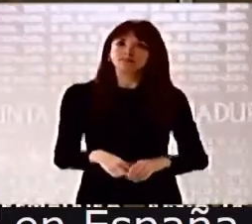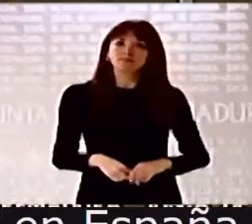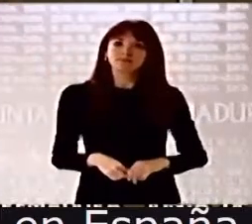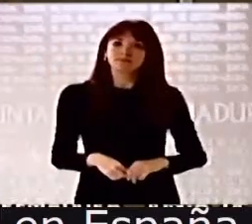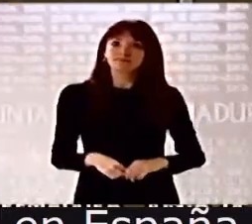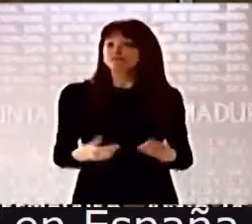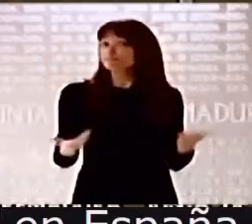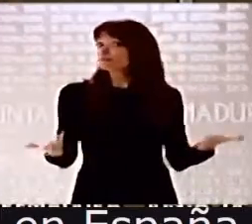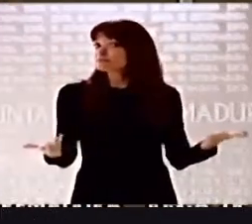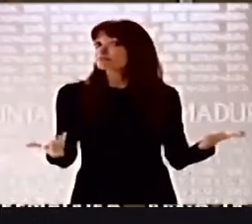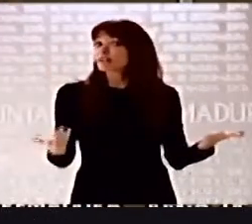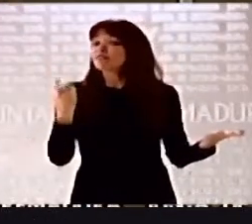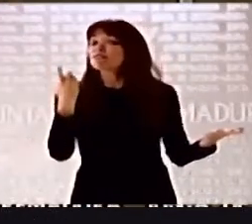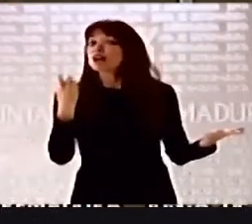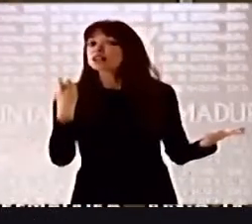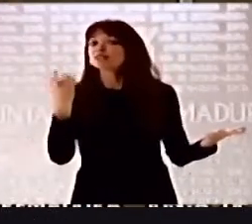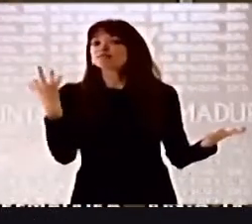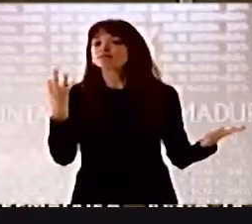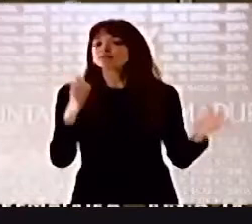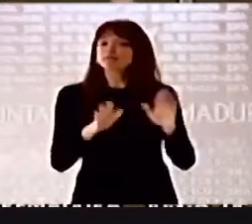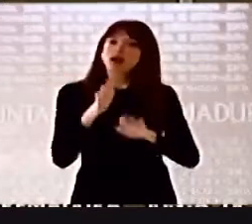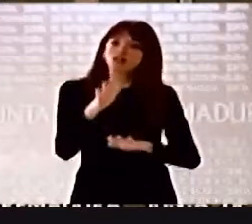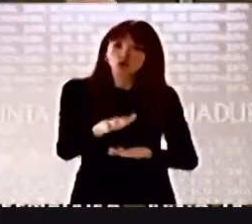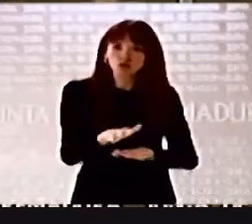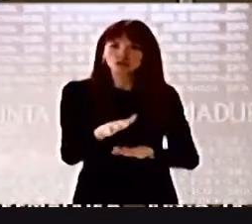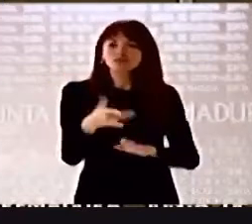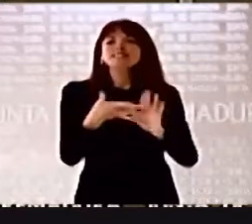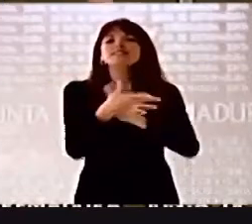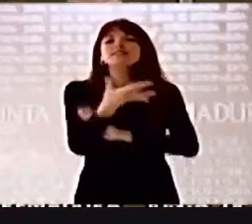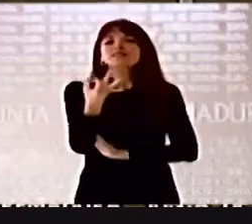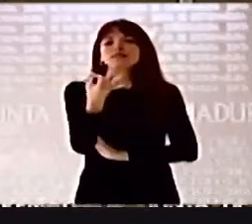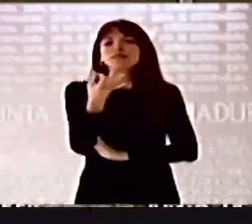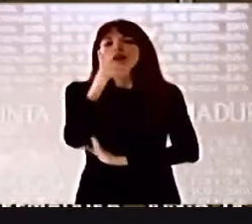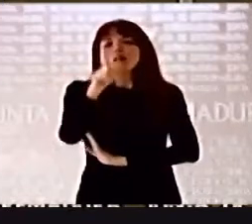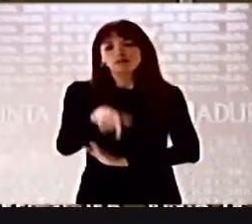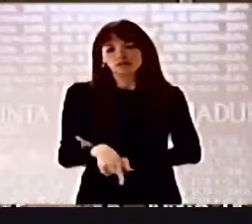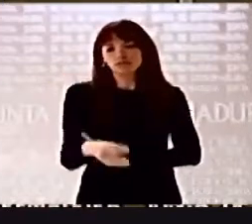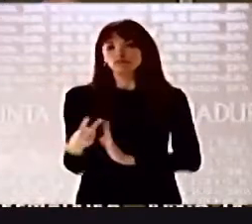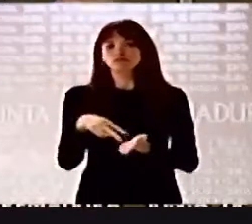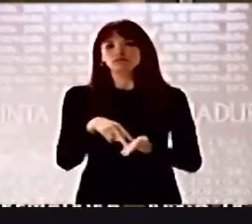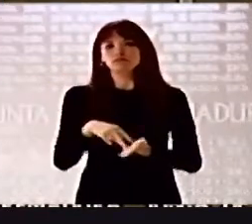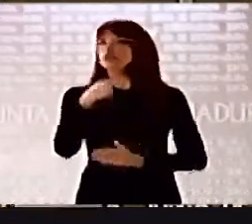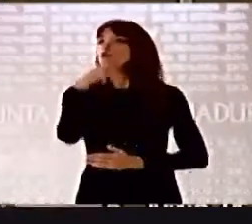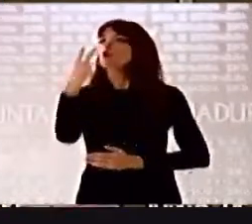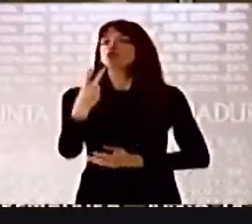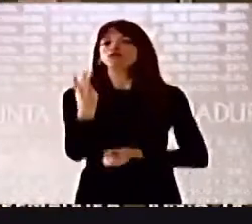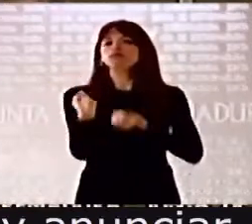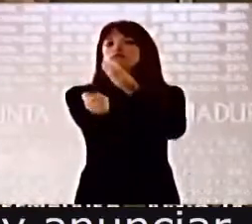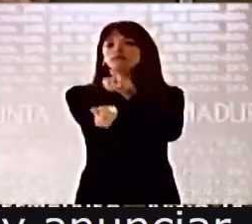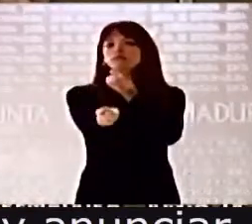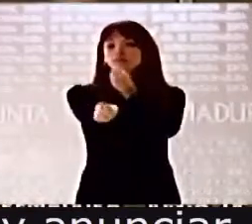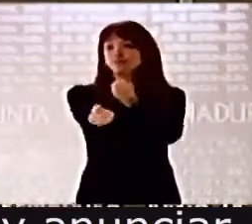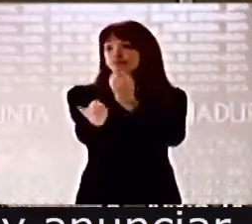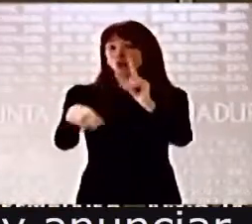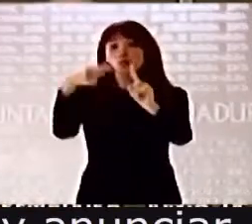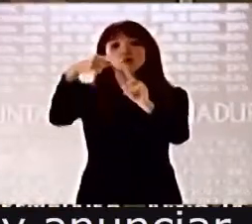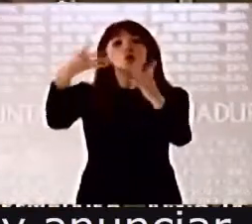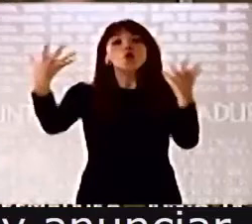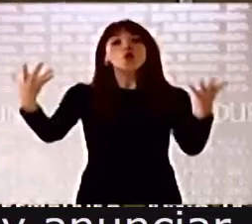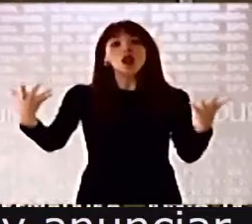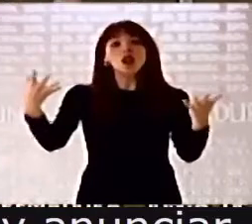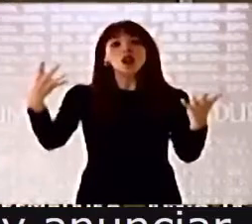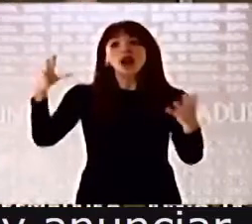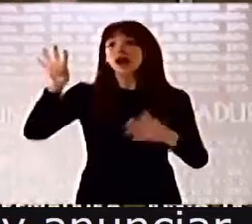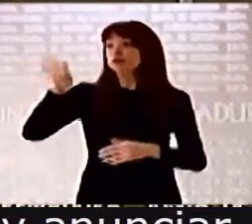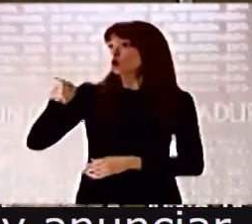Pero para eso hace falta que alguien dé un paso. Y ese paso significa llegar y anunciar que para que el independentismo no